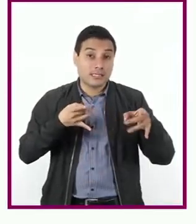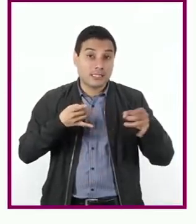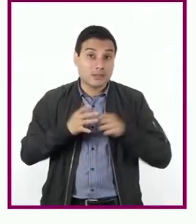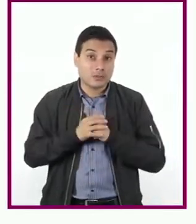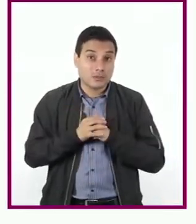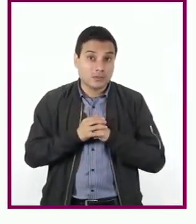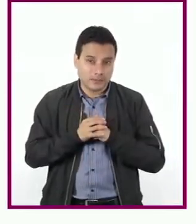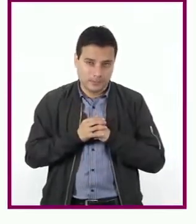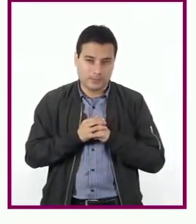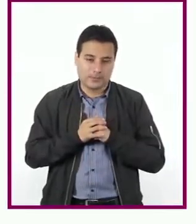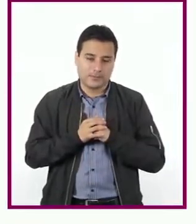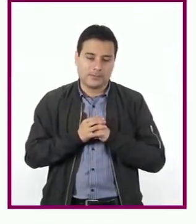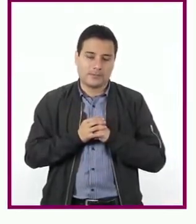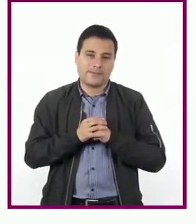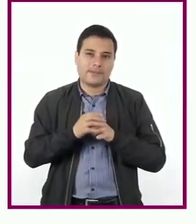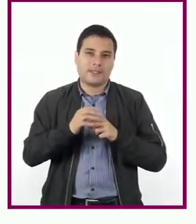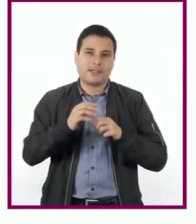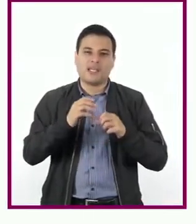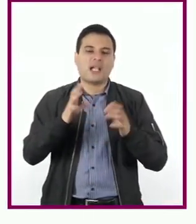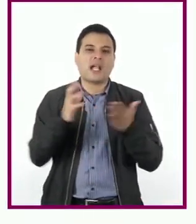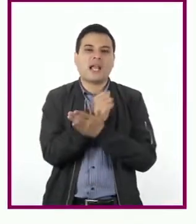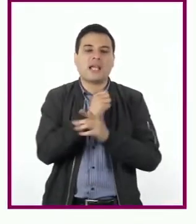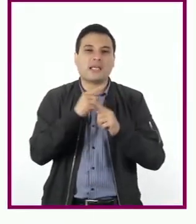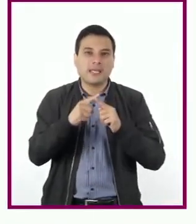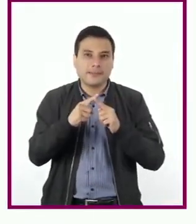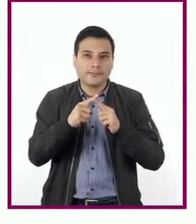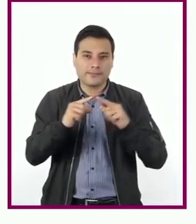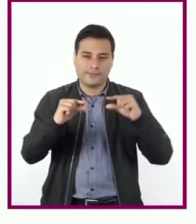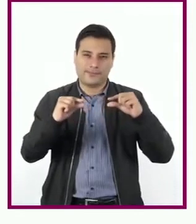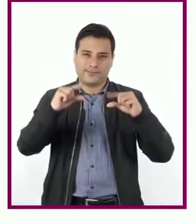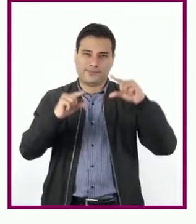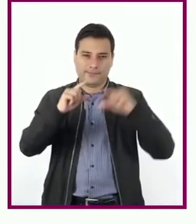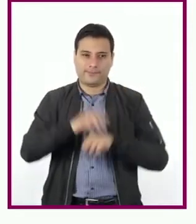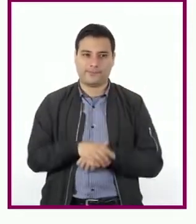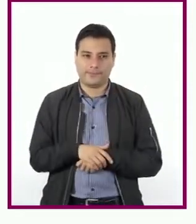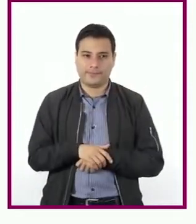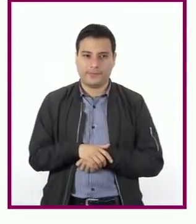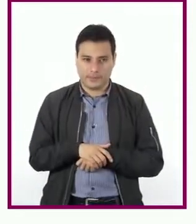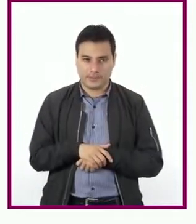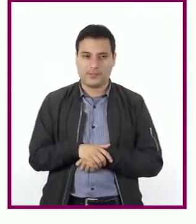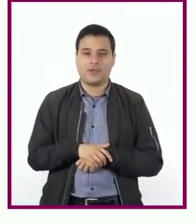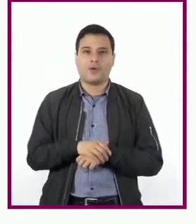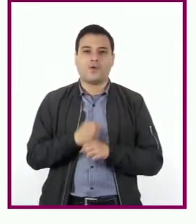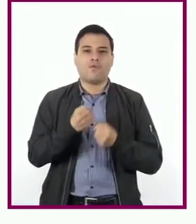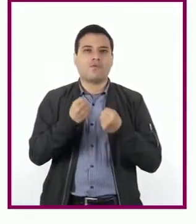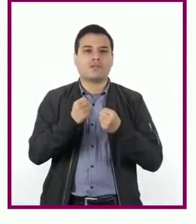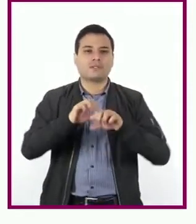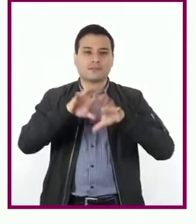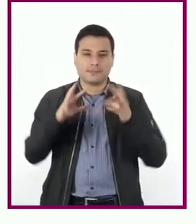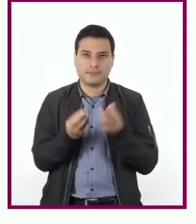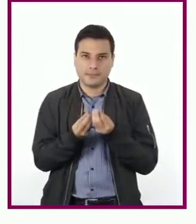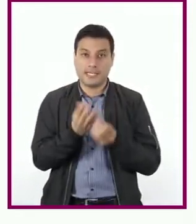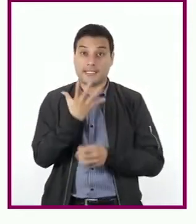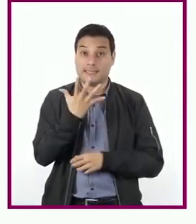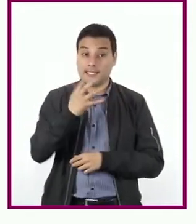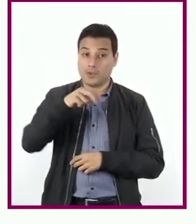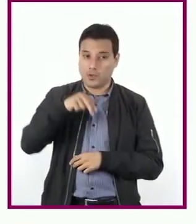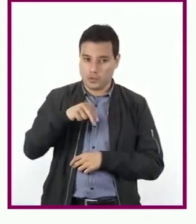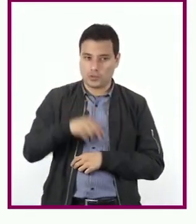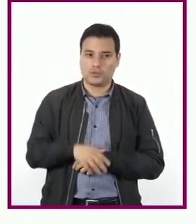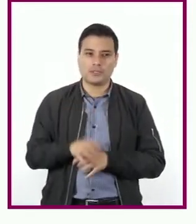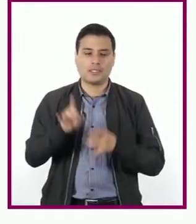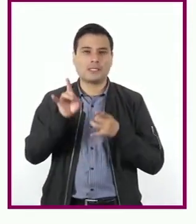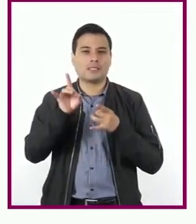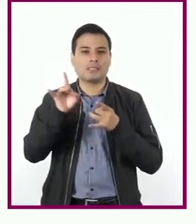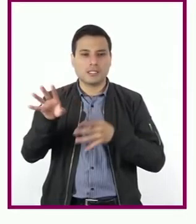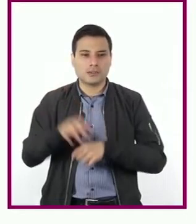grande. Magnitud es igual a 5 newtons, dirección desde el centro de los ejes hacia 180,